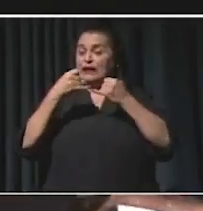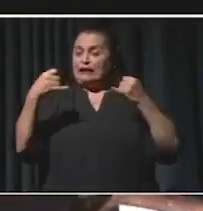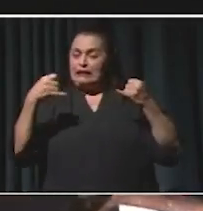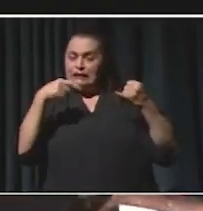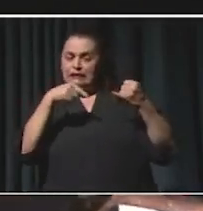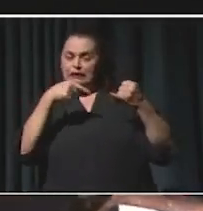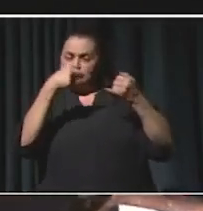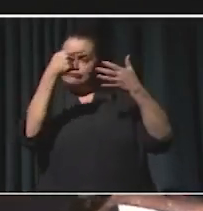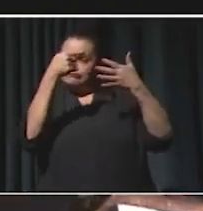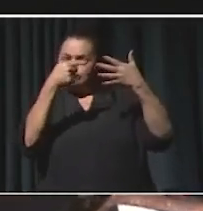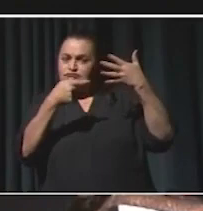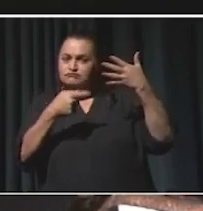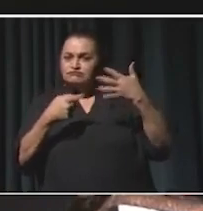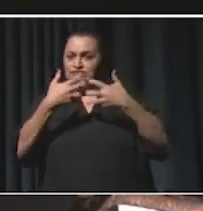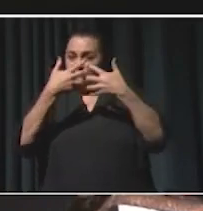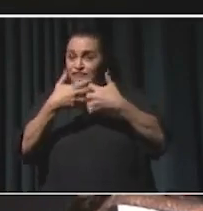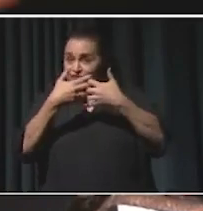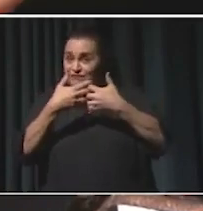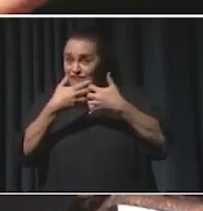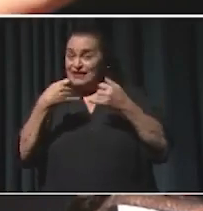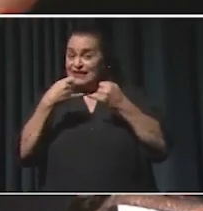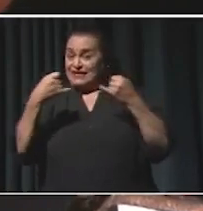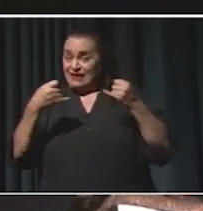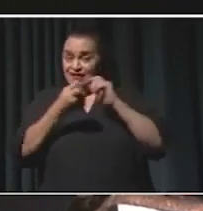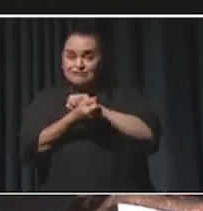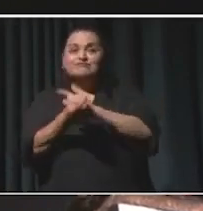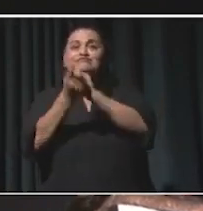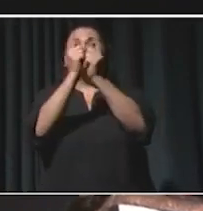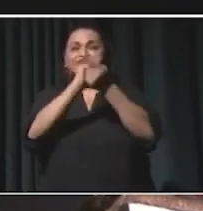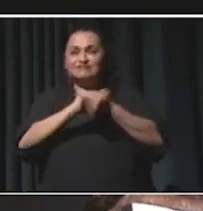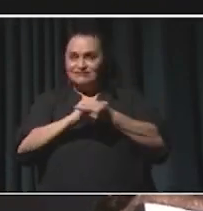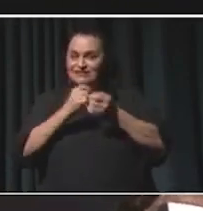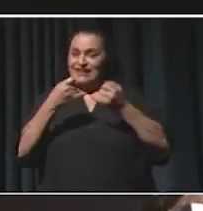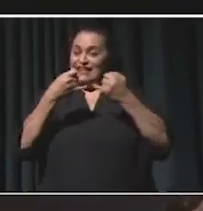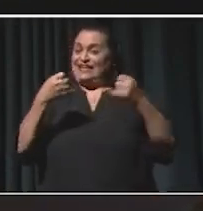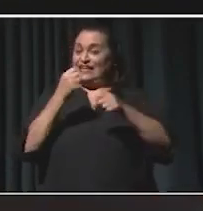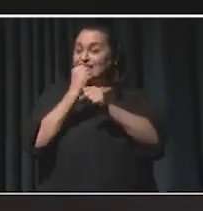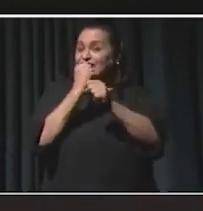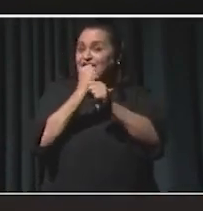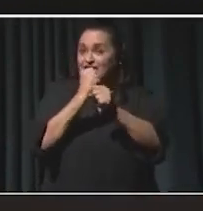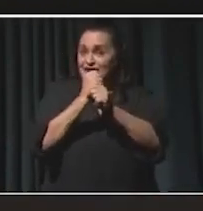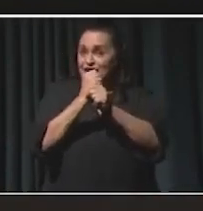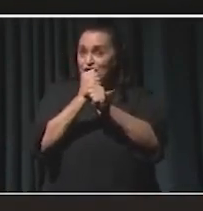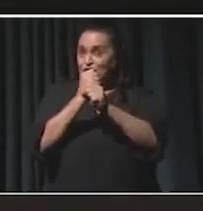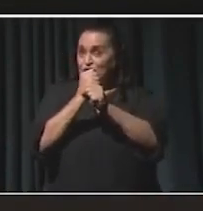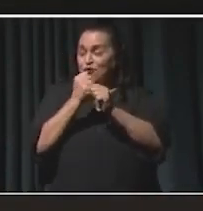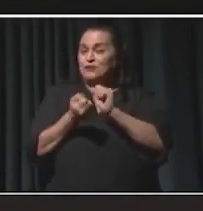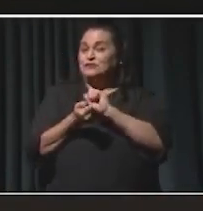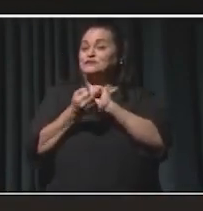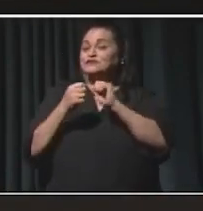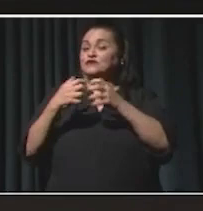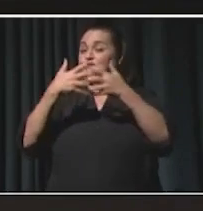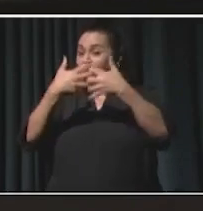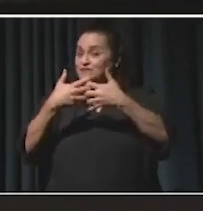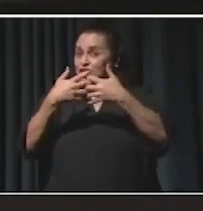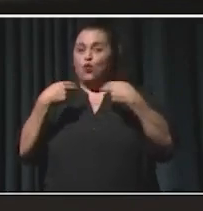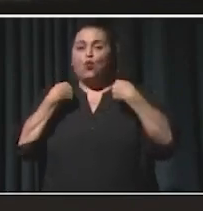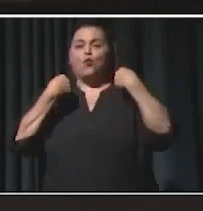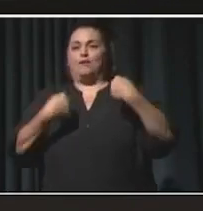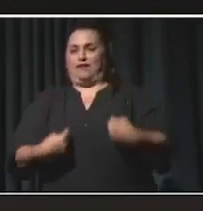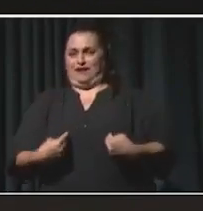una línea de ensamblaje lineal, la hemos convertido en una línea de ensamblaje humana